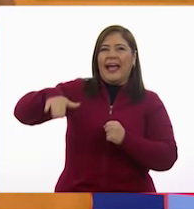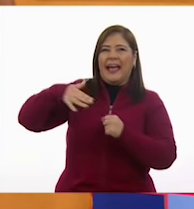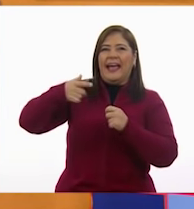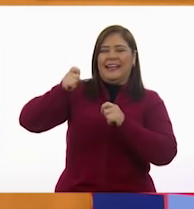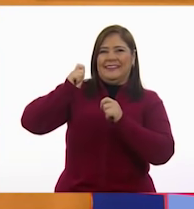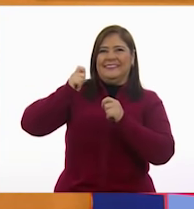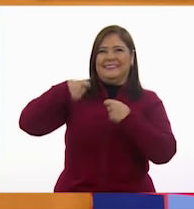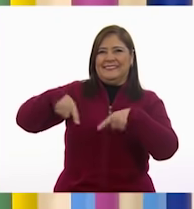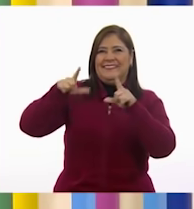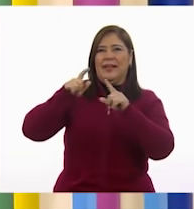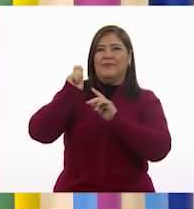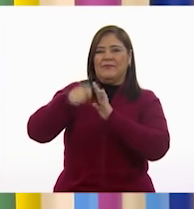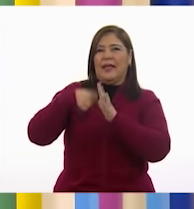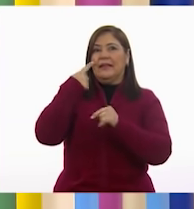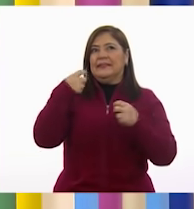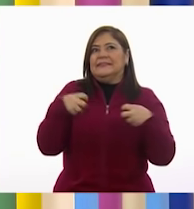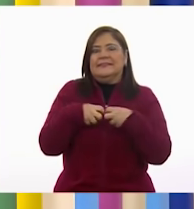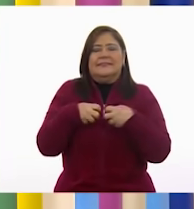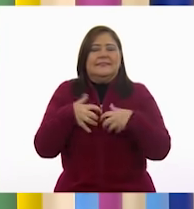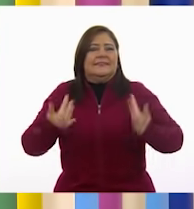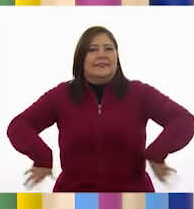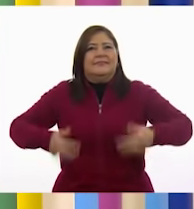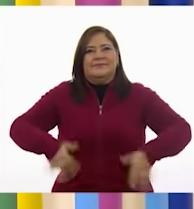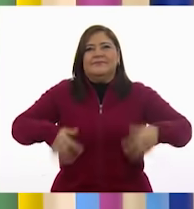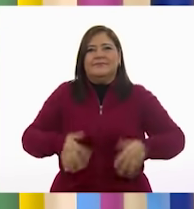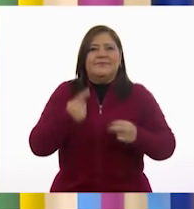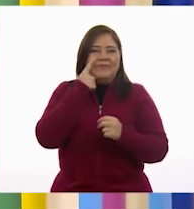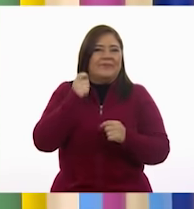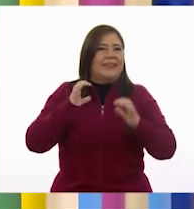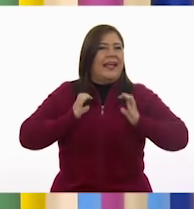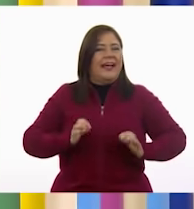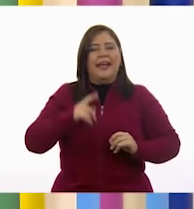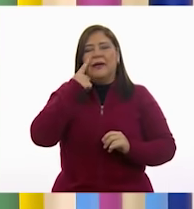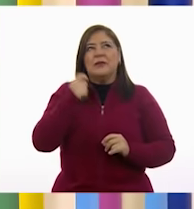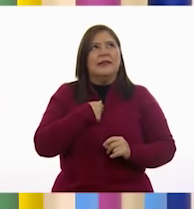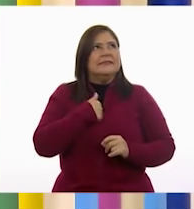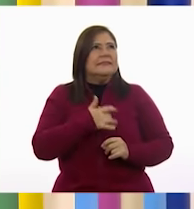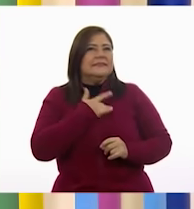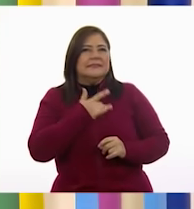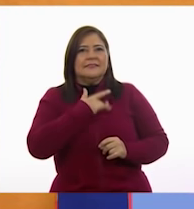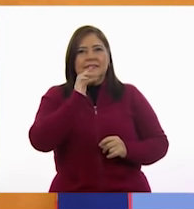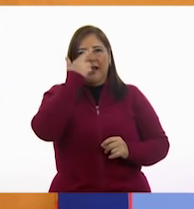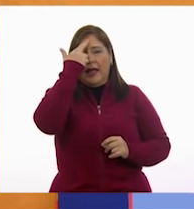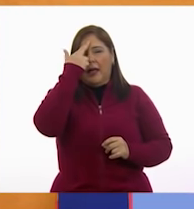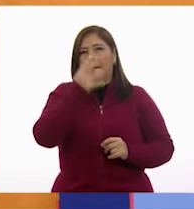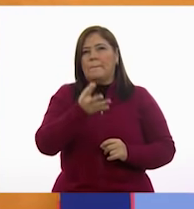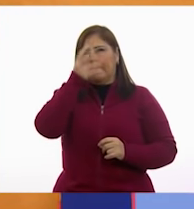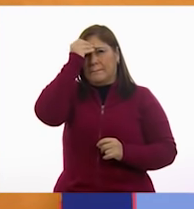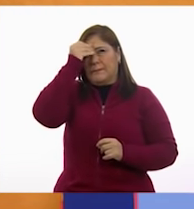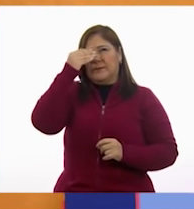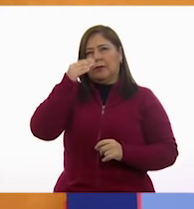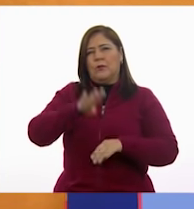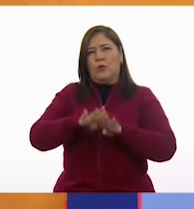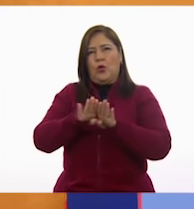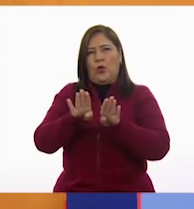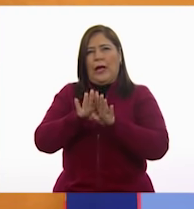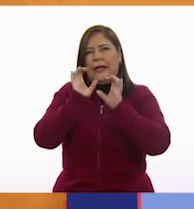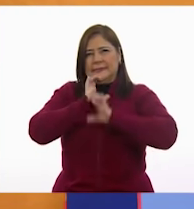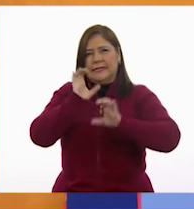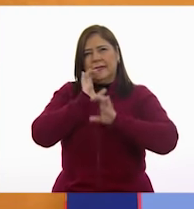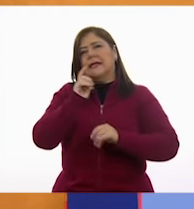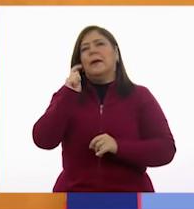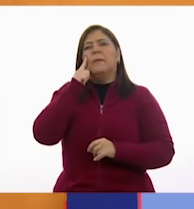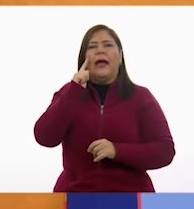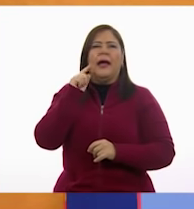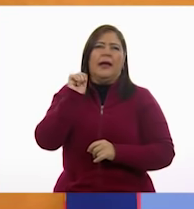nervioso. A ver, vamos a ver. Vamos a aflojar nuestro cuerpo. Yo más o menos me acuerdo. Nos aprendemos primero la canción. A ver. Niñas y niños, ¿se la aprendieron? Está